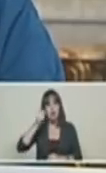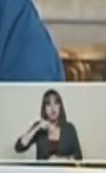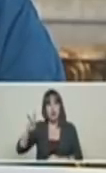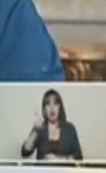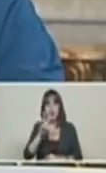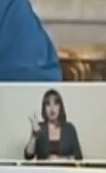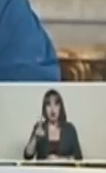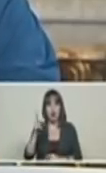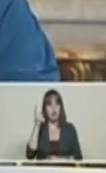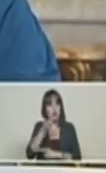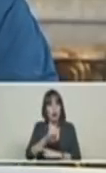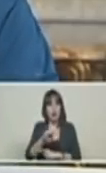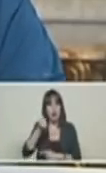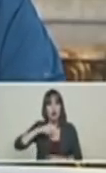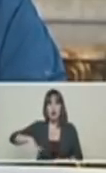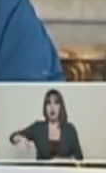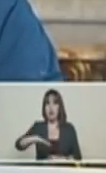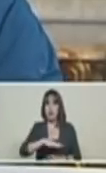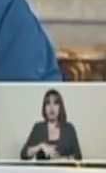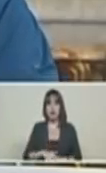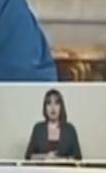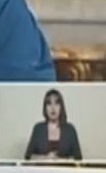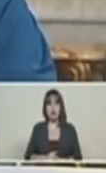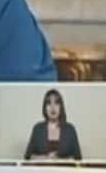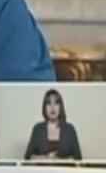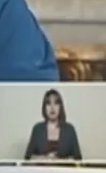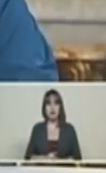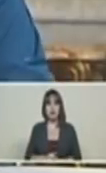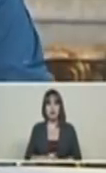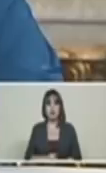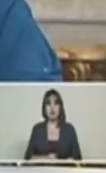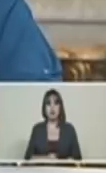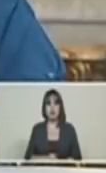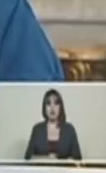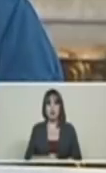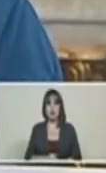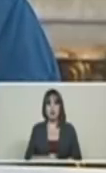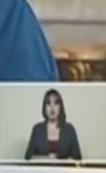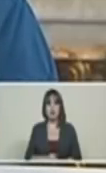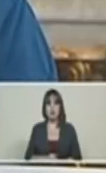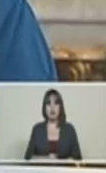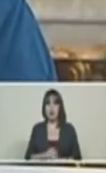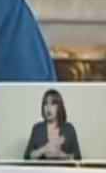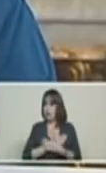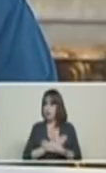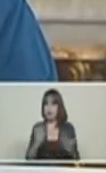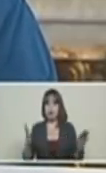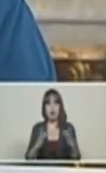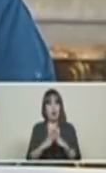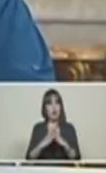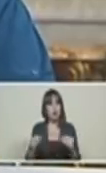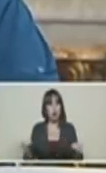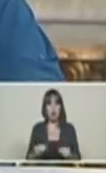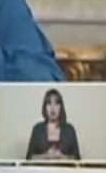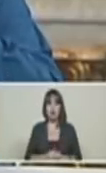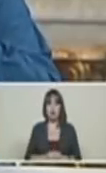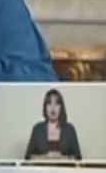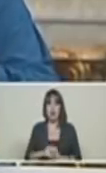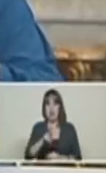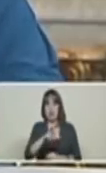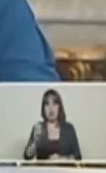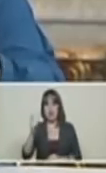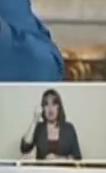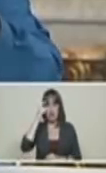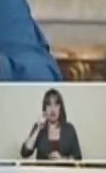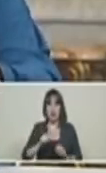no manda la oligarquía. Y yo estoy dispuesto a todo. El programa de recuperación económica en 30 días ha arrancado